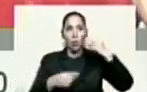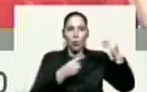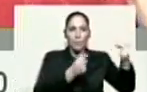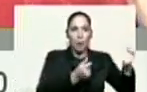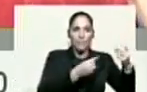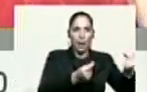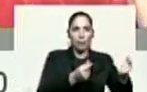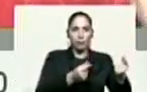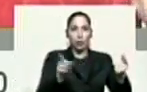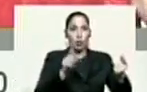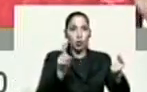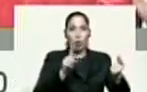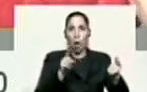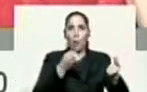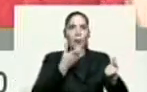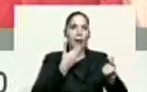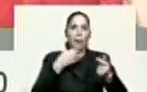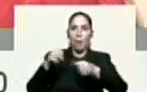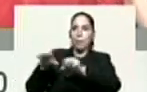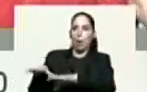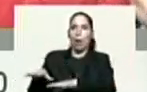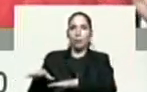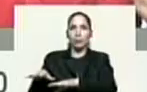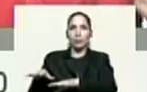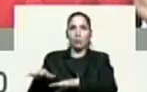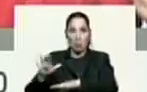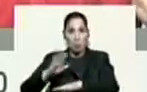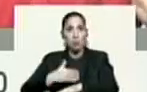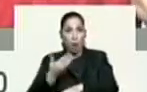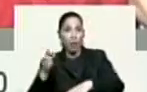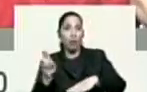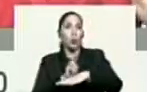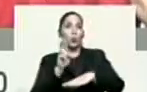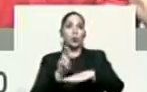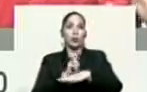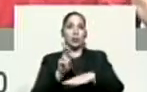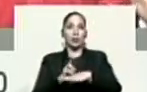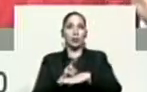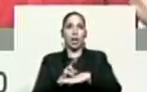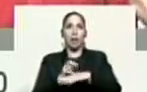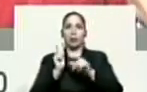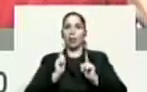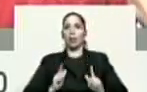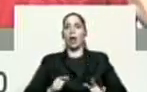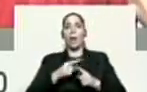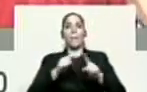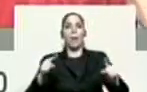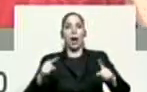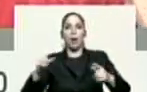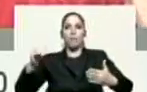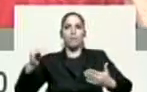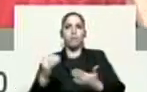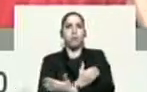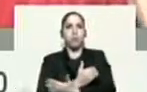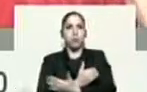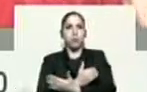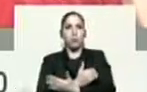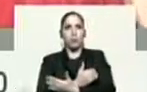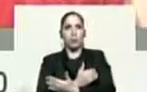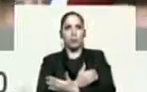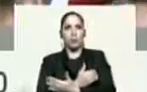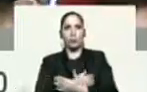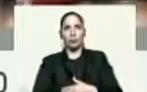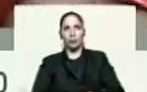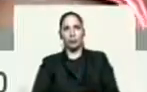No nos descuidemos en estos días. Pueden ellos utilizar la distensión para dar los golpes de mano que han venido anunciando.